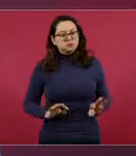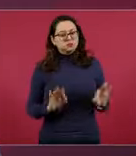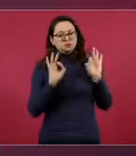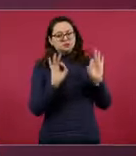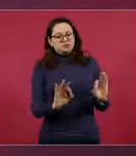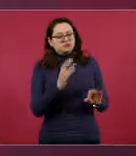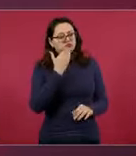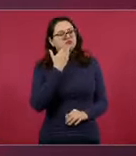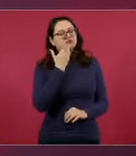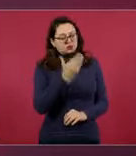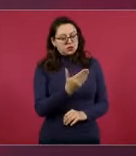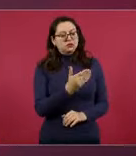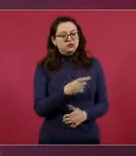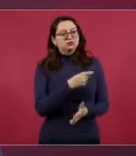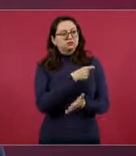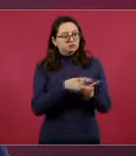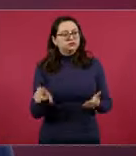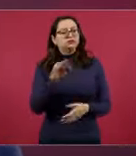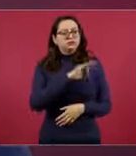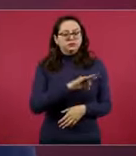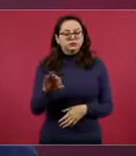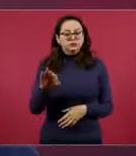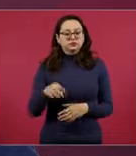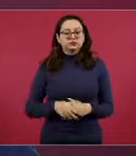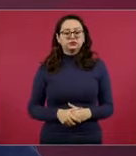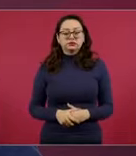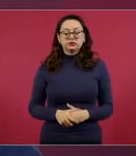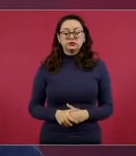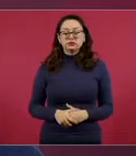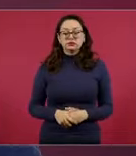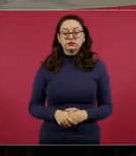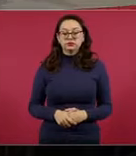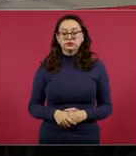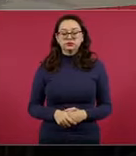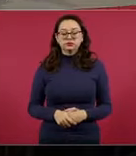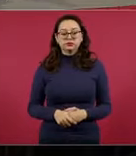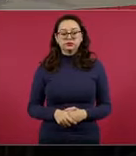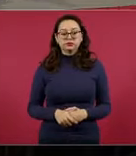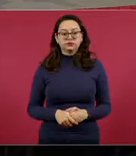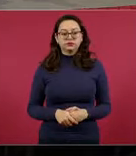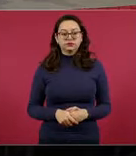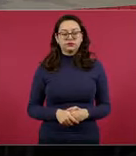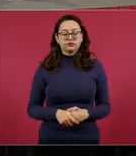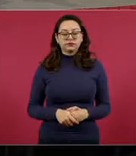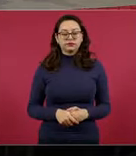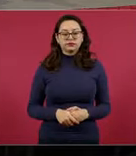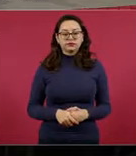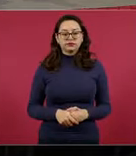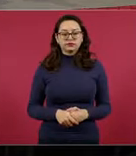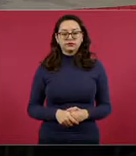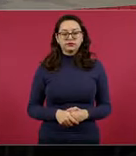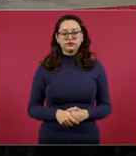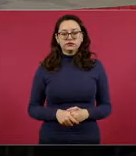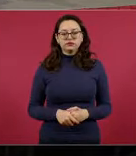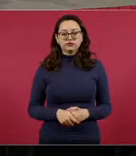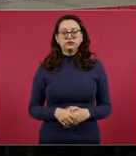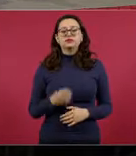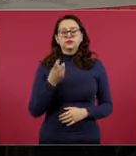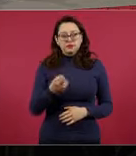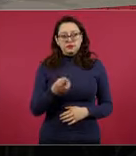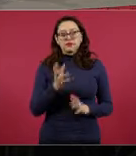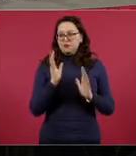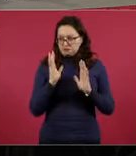objetivo planteado por el señor presidente de la República. La que sigue, por favor. A partir de ese momento se tomó ya contacto formal